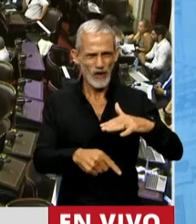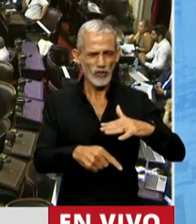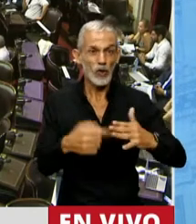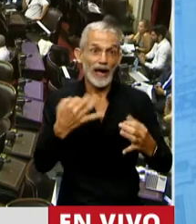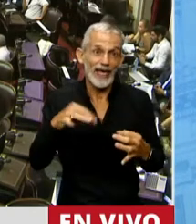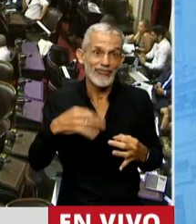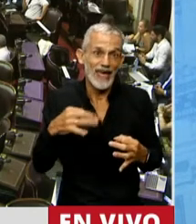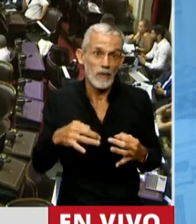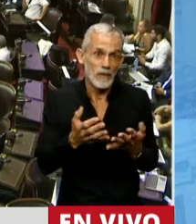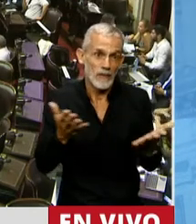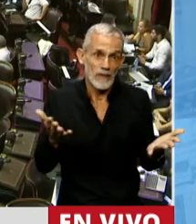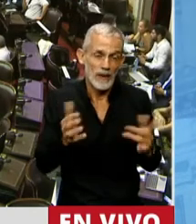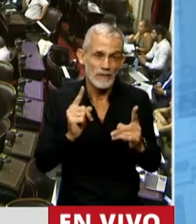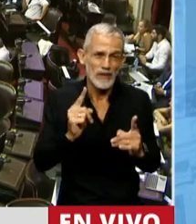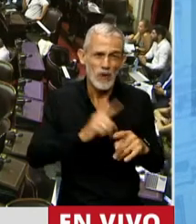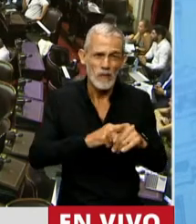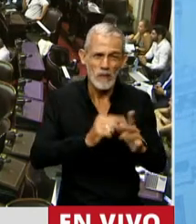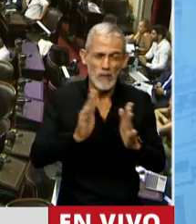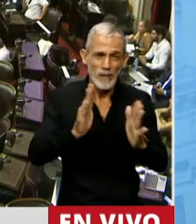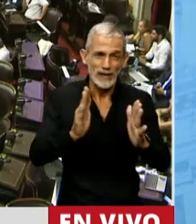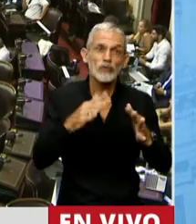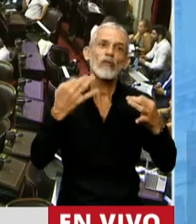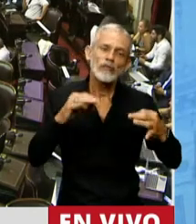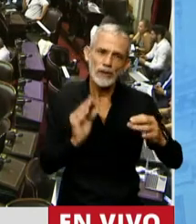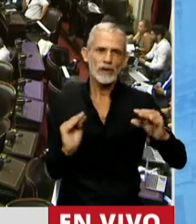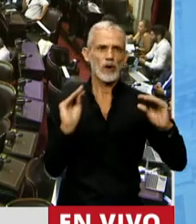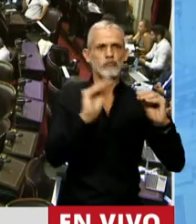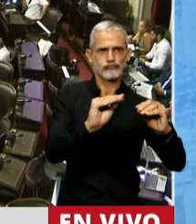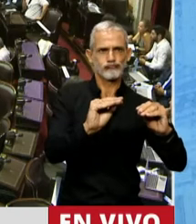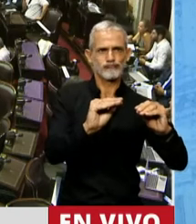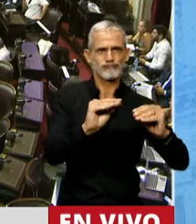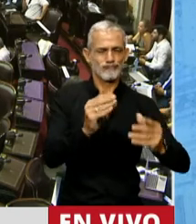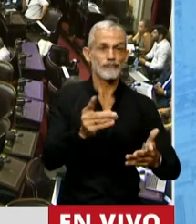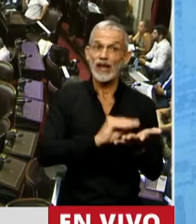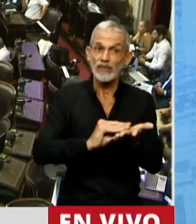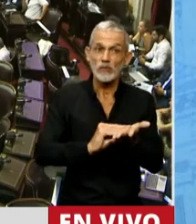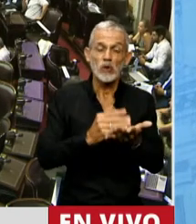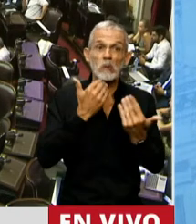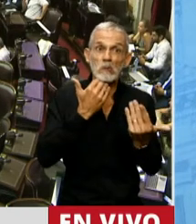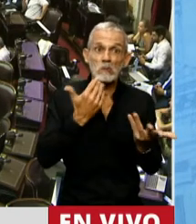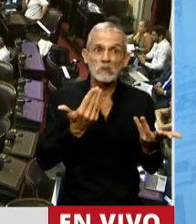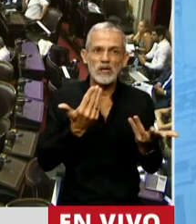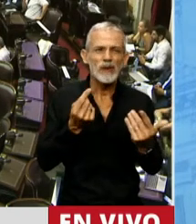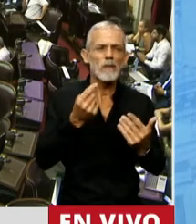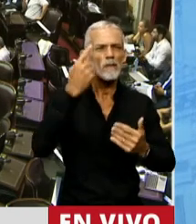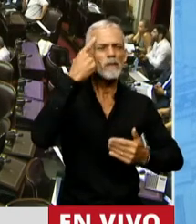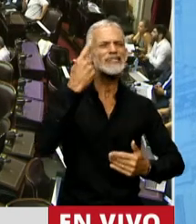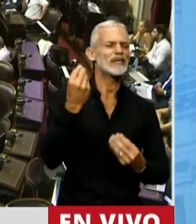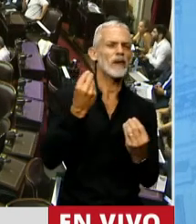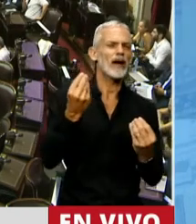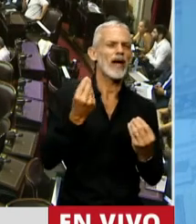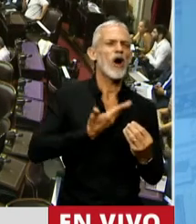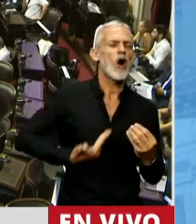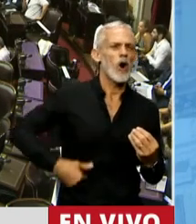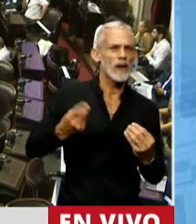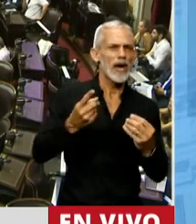dieron entonces, no aparecían en la escena. Lo hicieron pensando en la gobernabilidad,